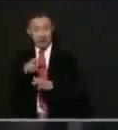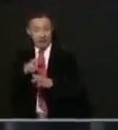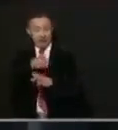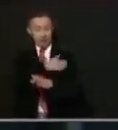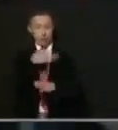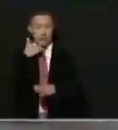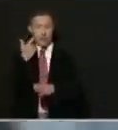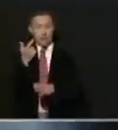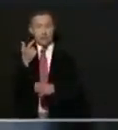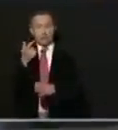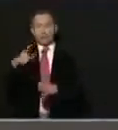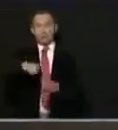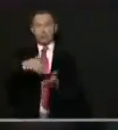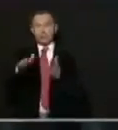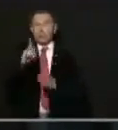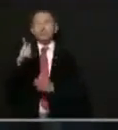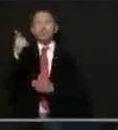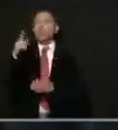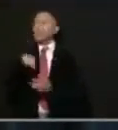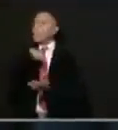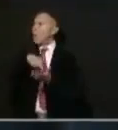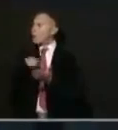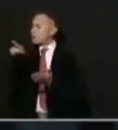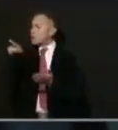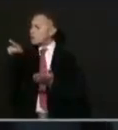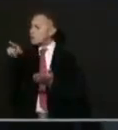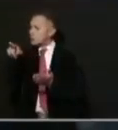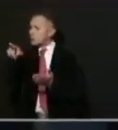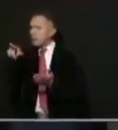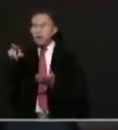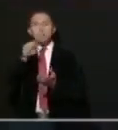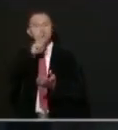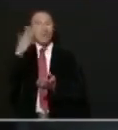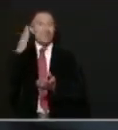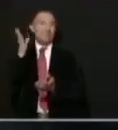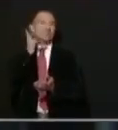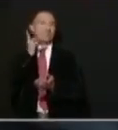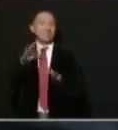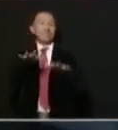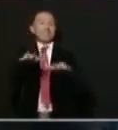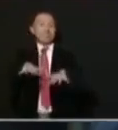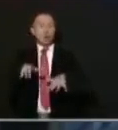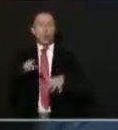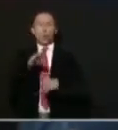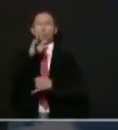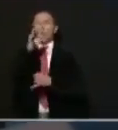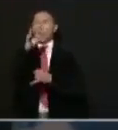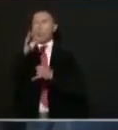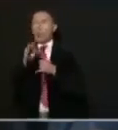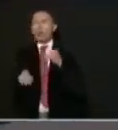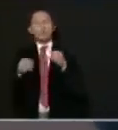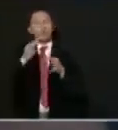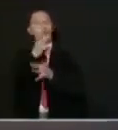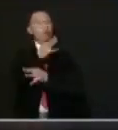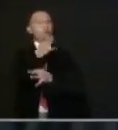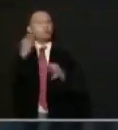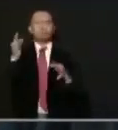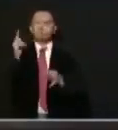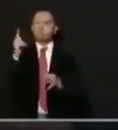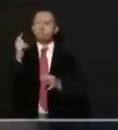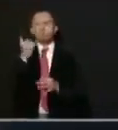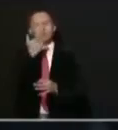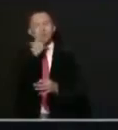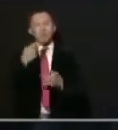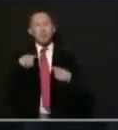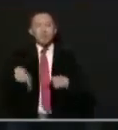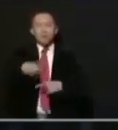el Palacio Legislativo. Uh-huh. Fueron sus últimas palabras ahí y ahora nuevamente en la mañana. Increíble, las vueltas de la vida, sin duda alguna,